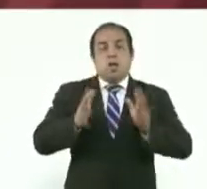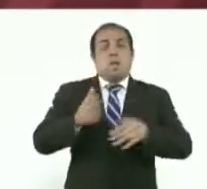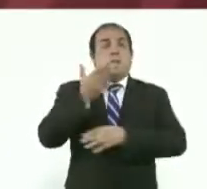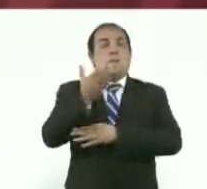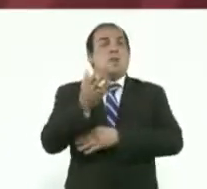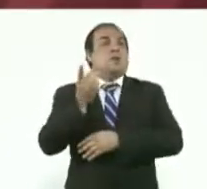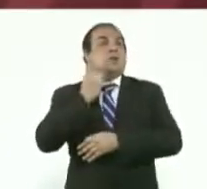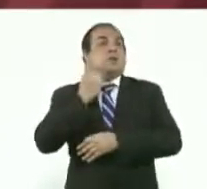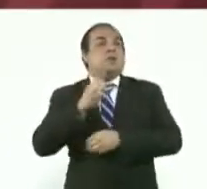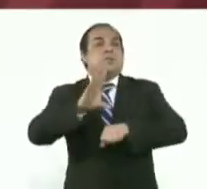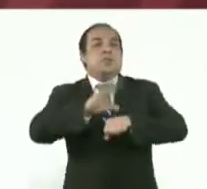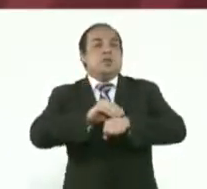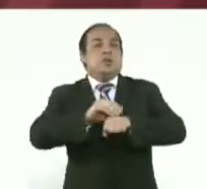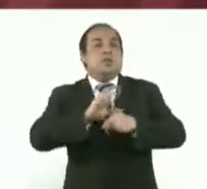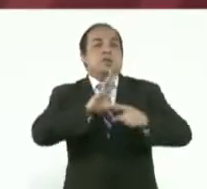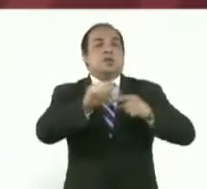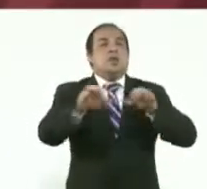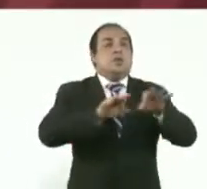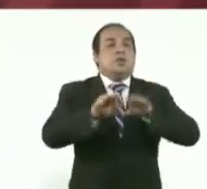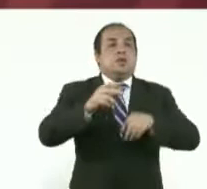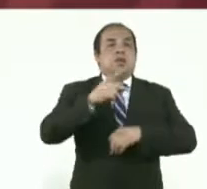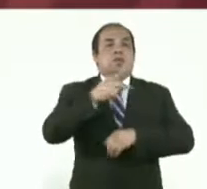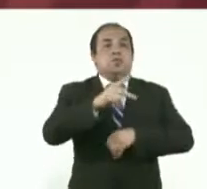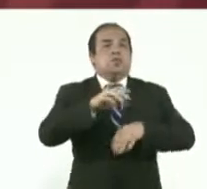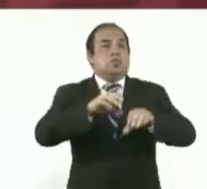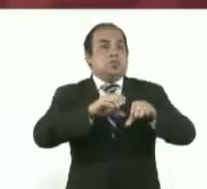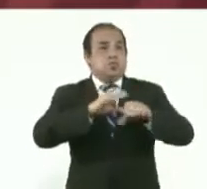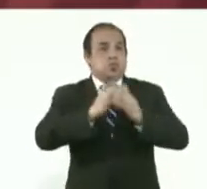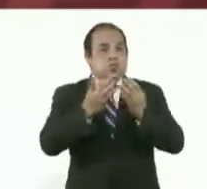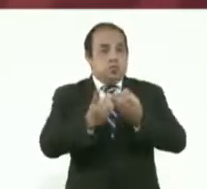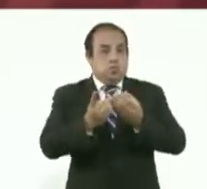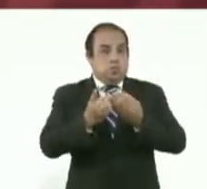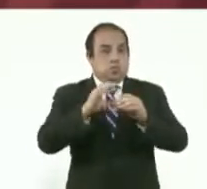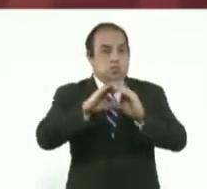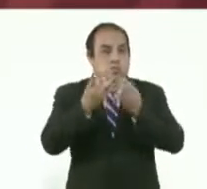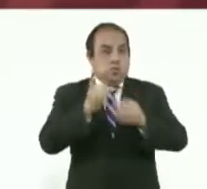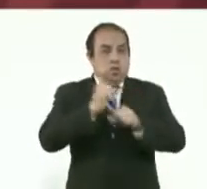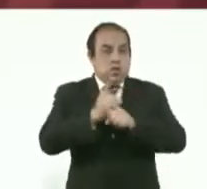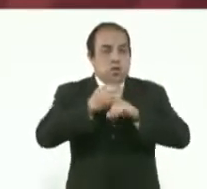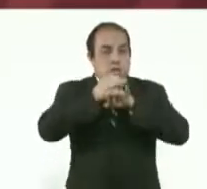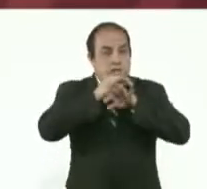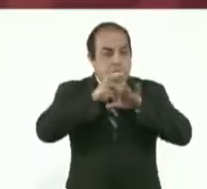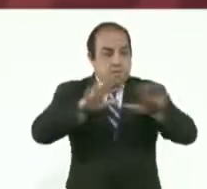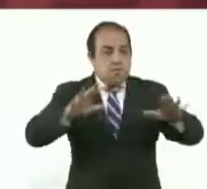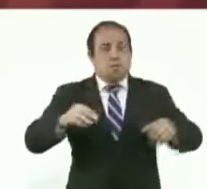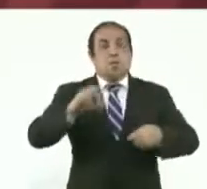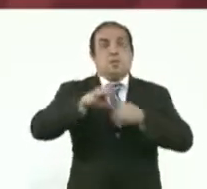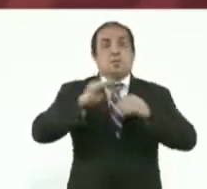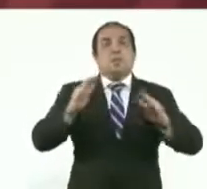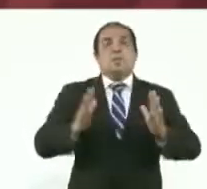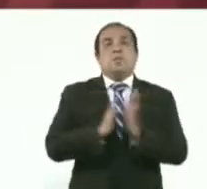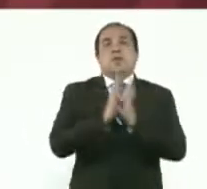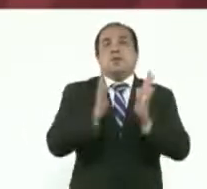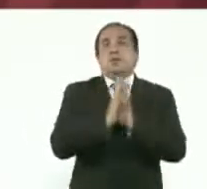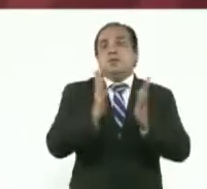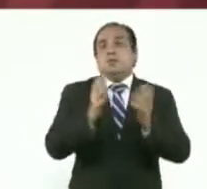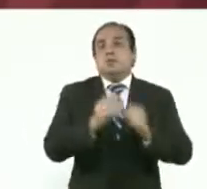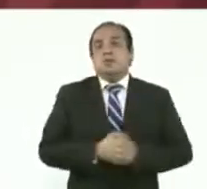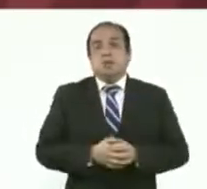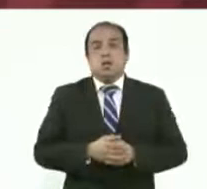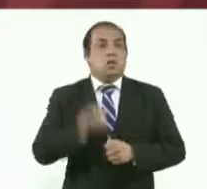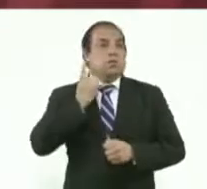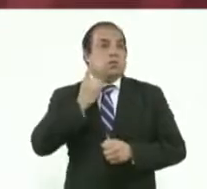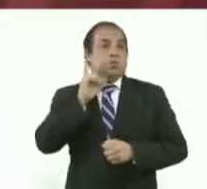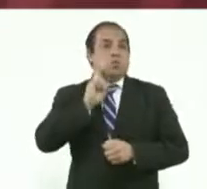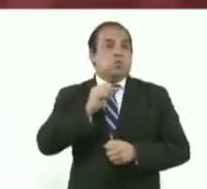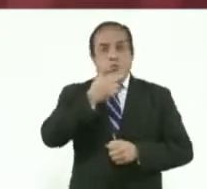diputado una licencia para poder ir a trabajar a su comunidad promoviendo la democracia participativa, a ver, los diputados y las diputadas tienen